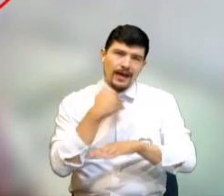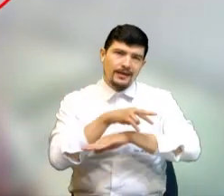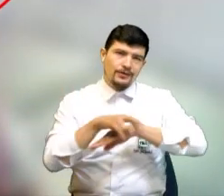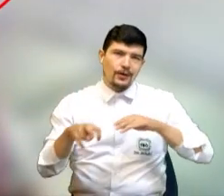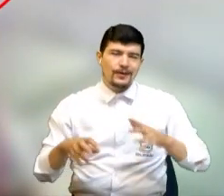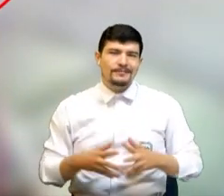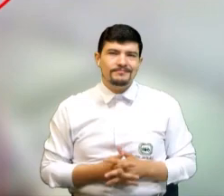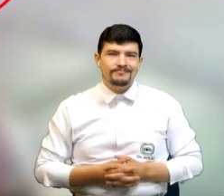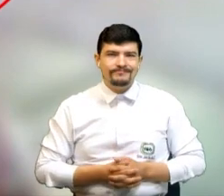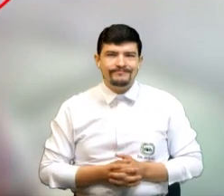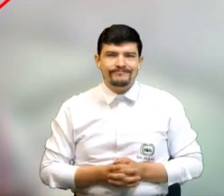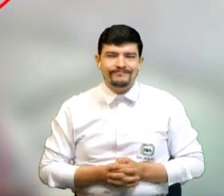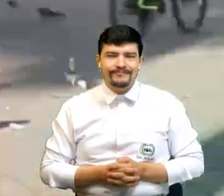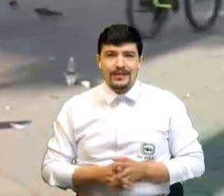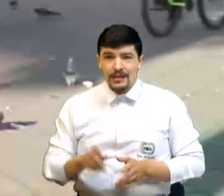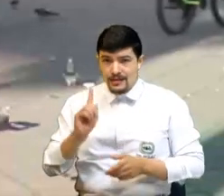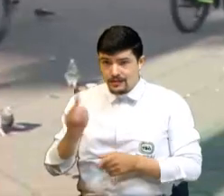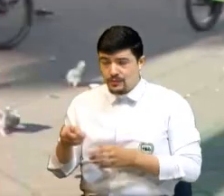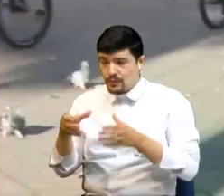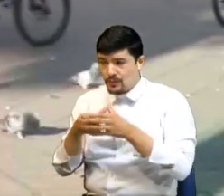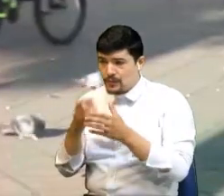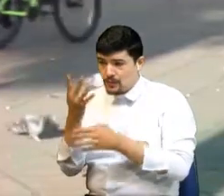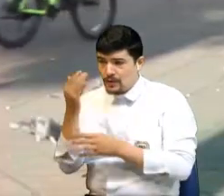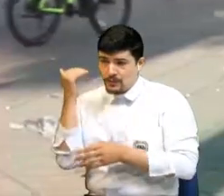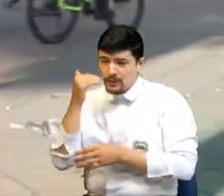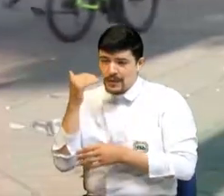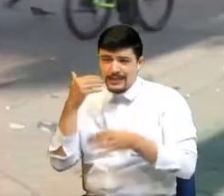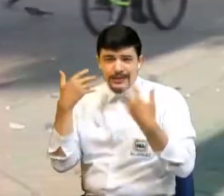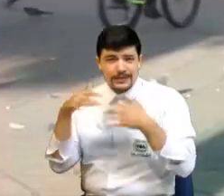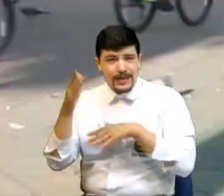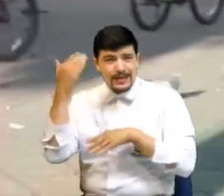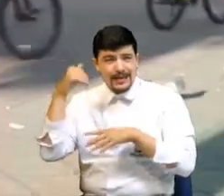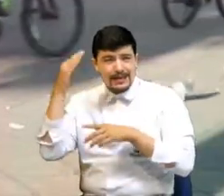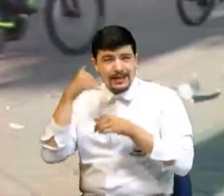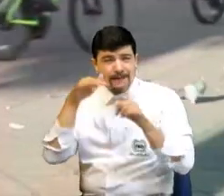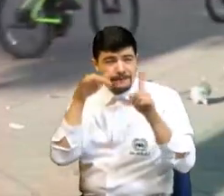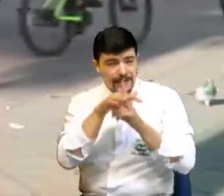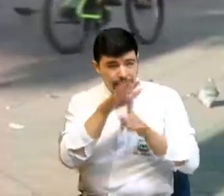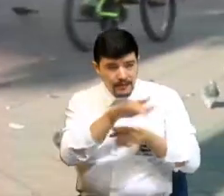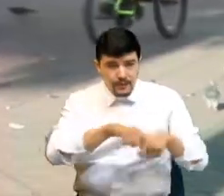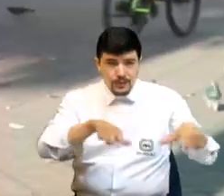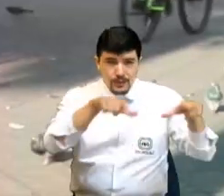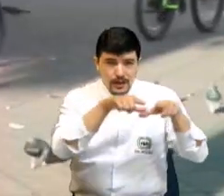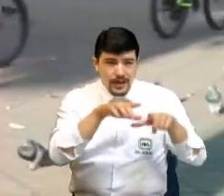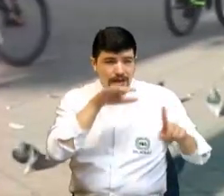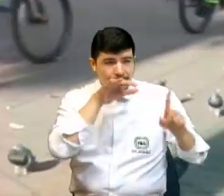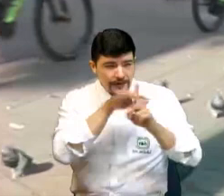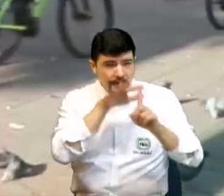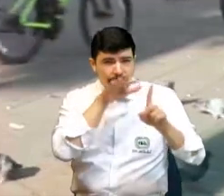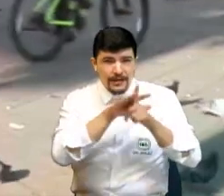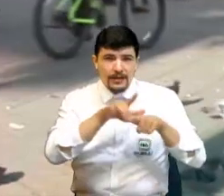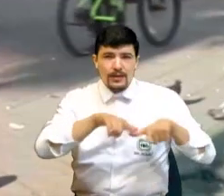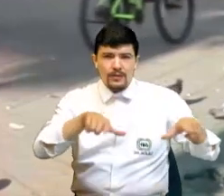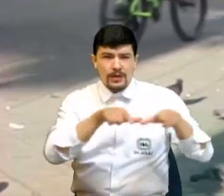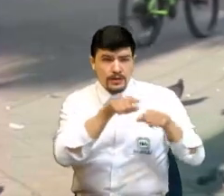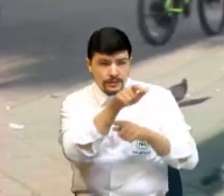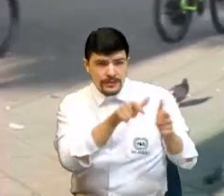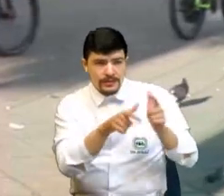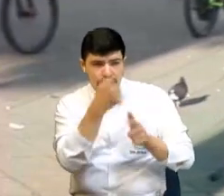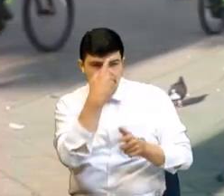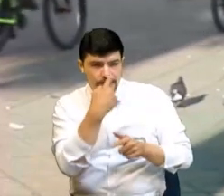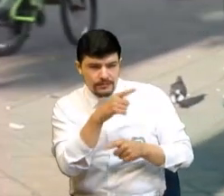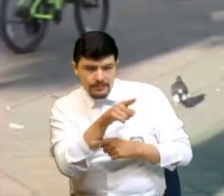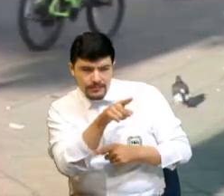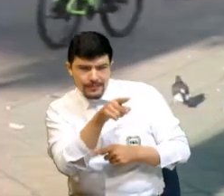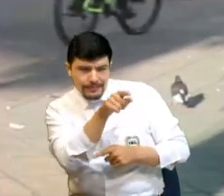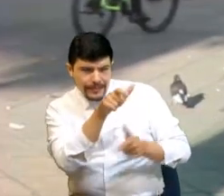pertenencias venían azotando una zona de establecimientos de rumba quienes perfilaban a las personas que salían de estos en